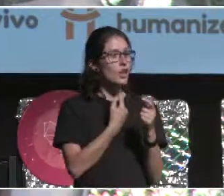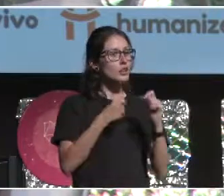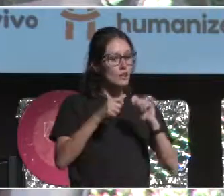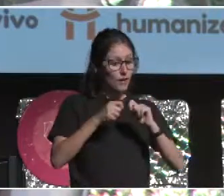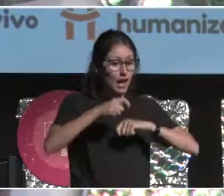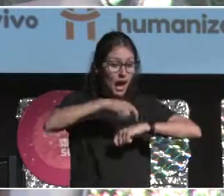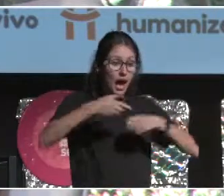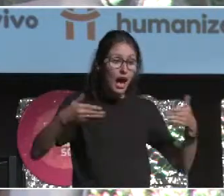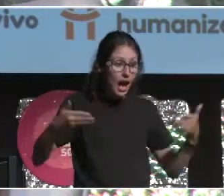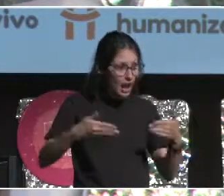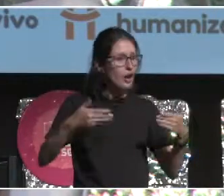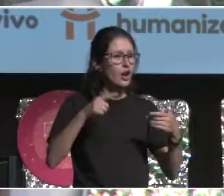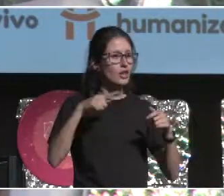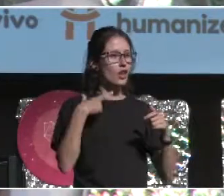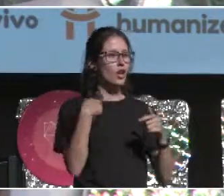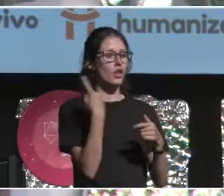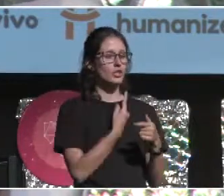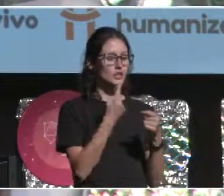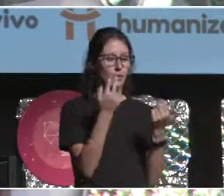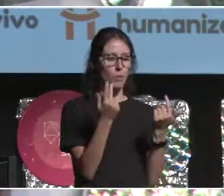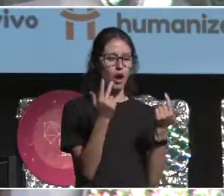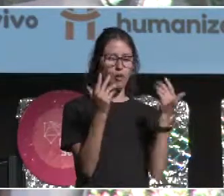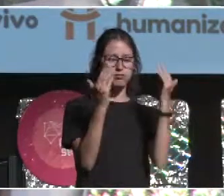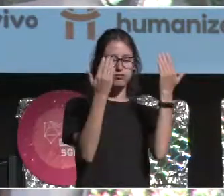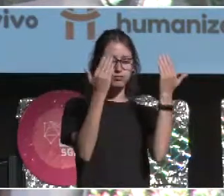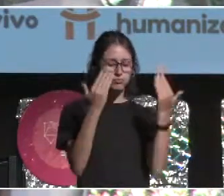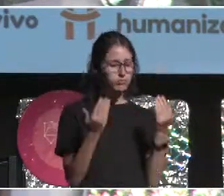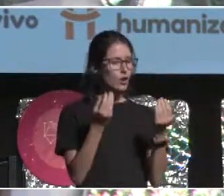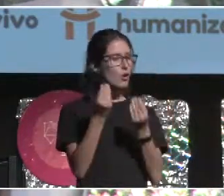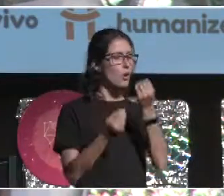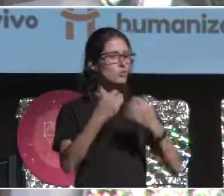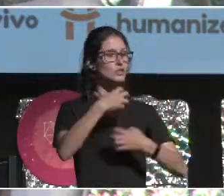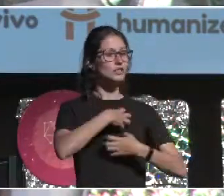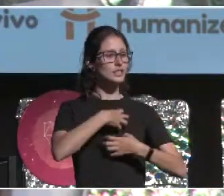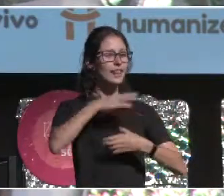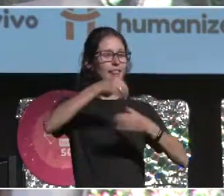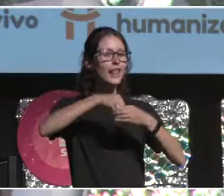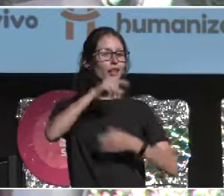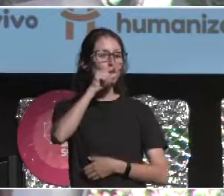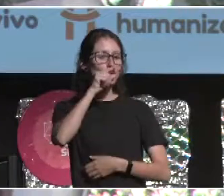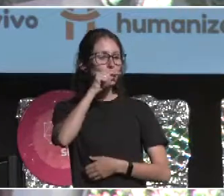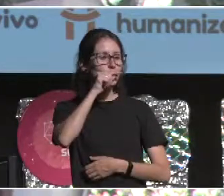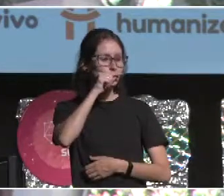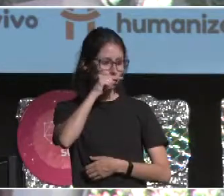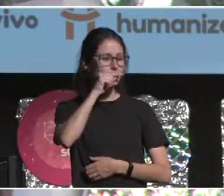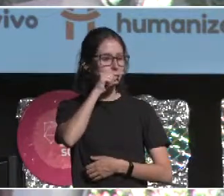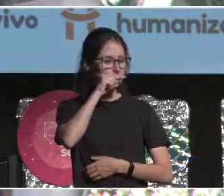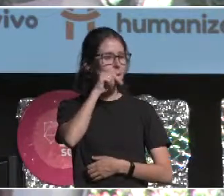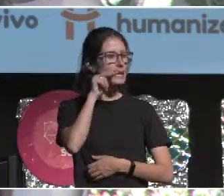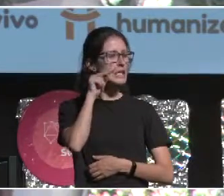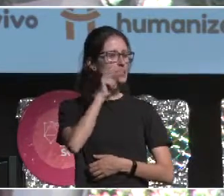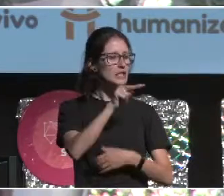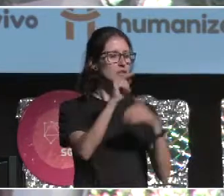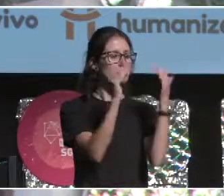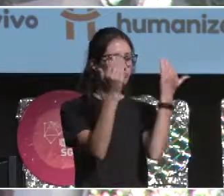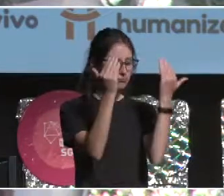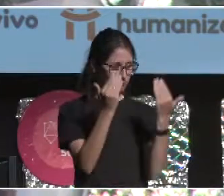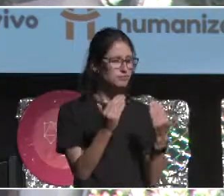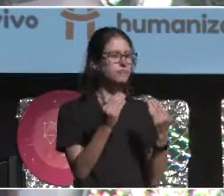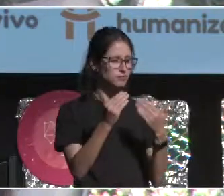en este momento es el análisis de sentimientos en redes de Twitter a través de Big Data para